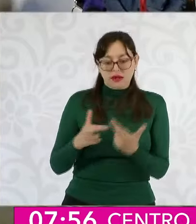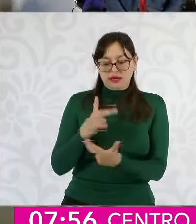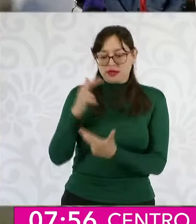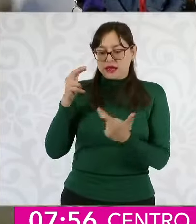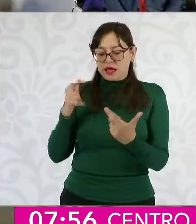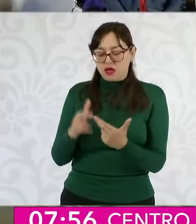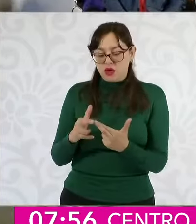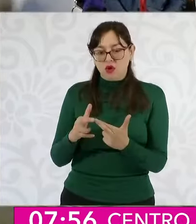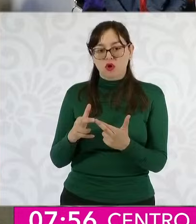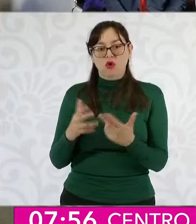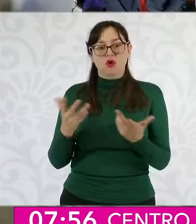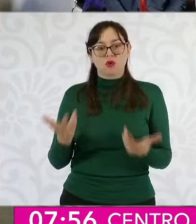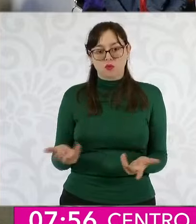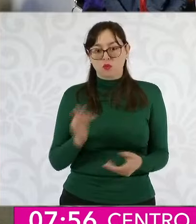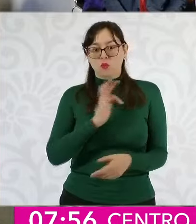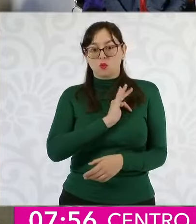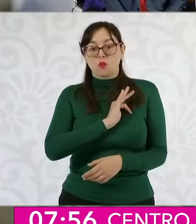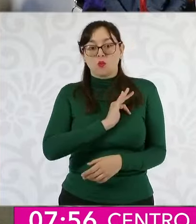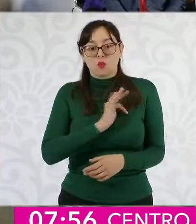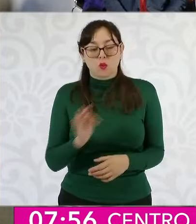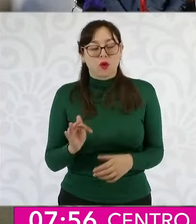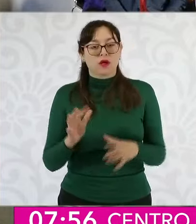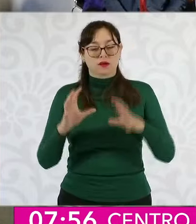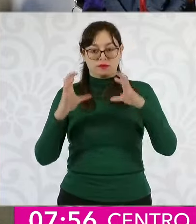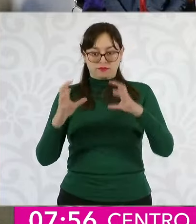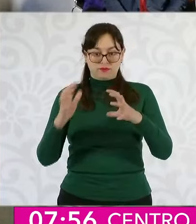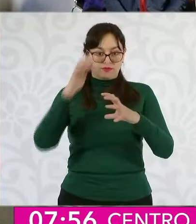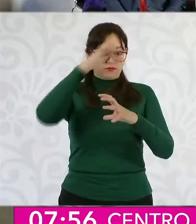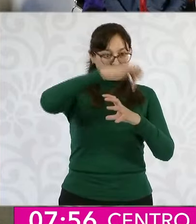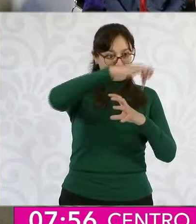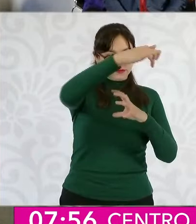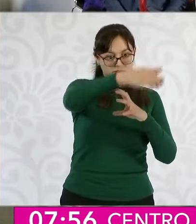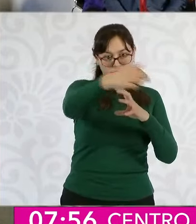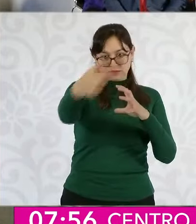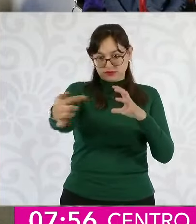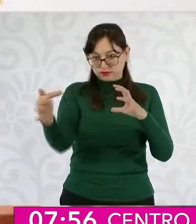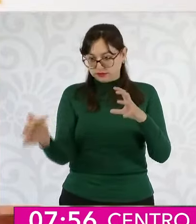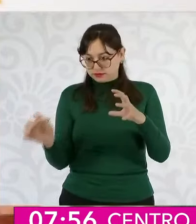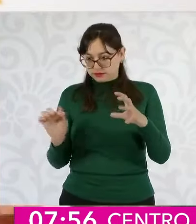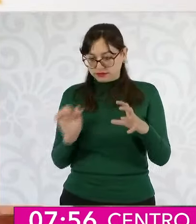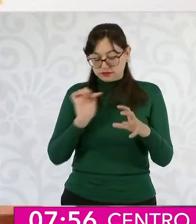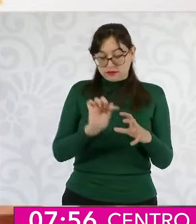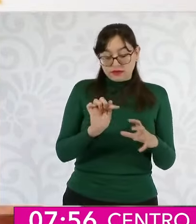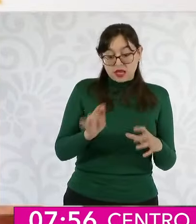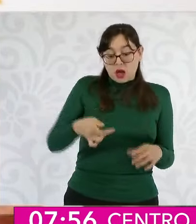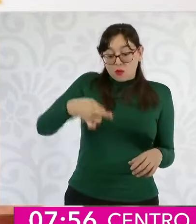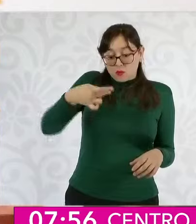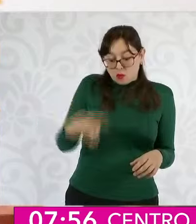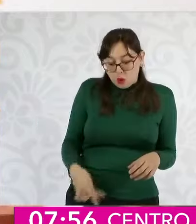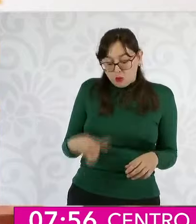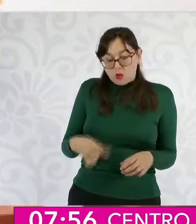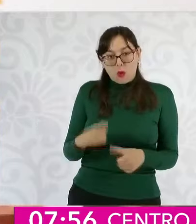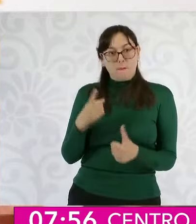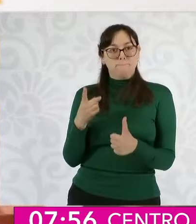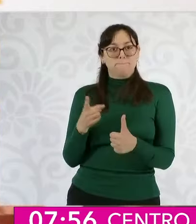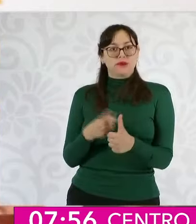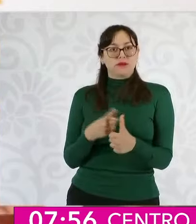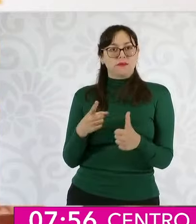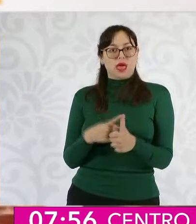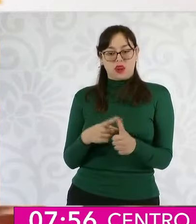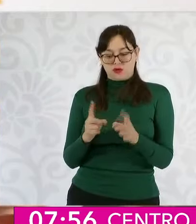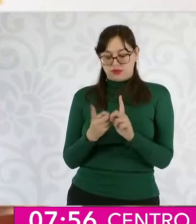mundo está operando en distintos bloques, para desarrollar a nuestros proveedores locales, para no